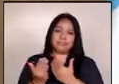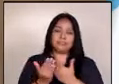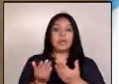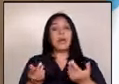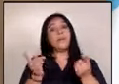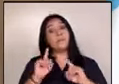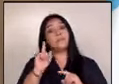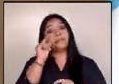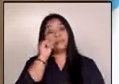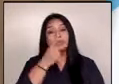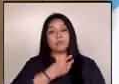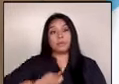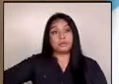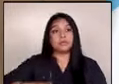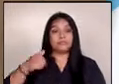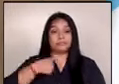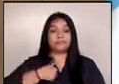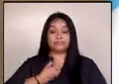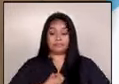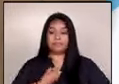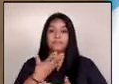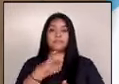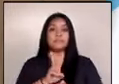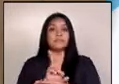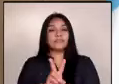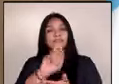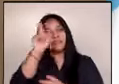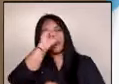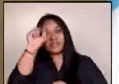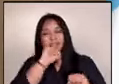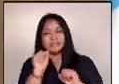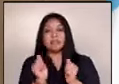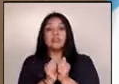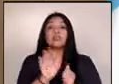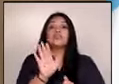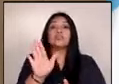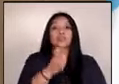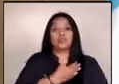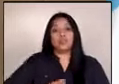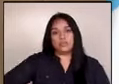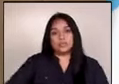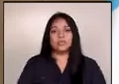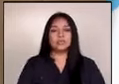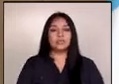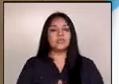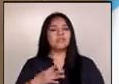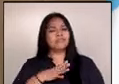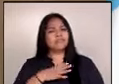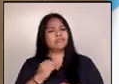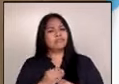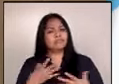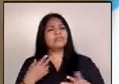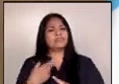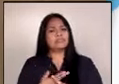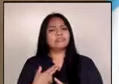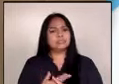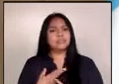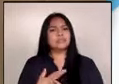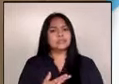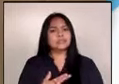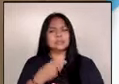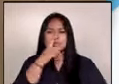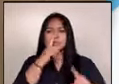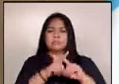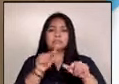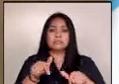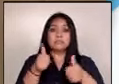memorando reforzamos la voluntad de trabajar con su nuevo gobierno Tenemos muchos retos Más allá de La buena